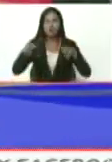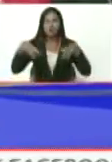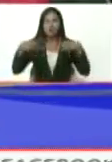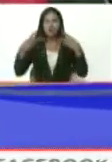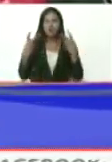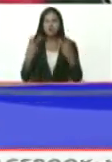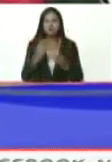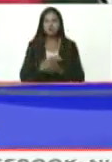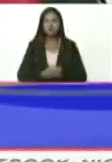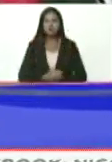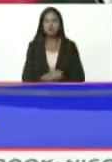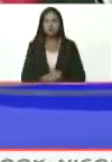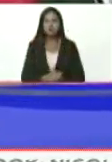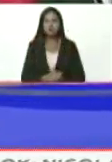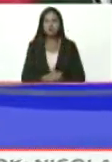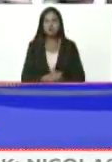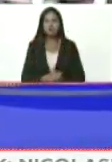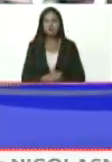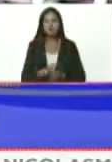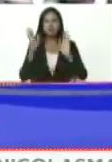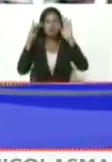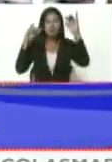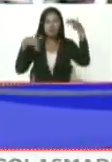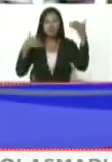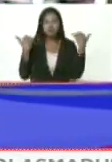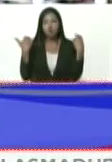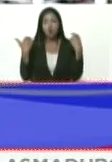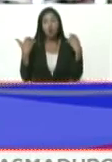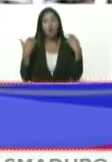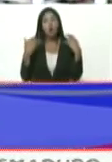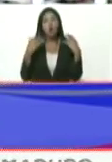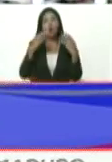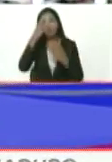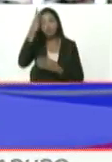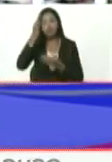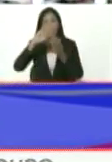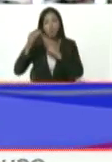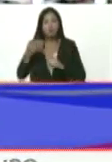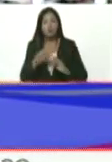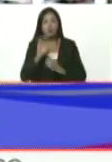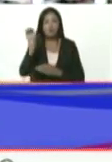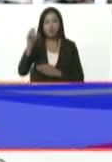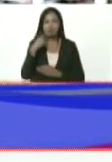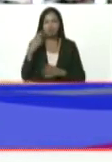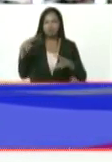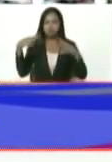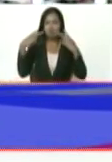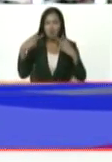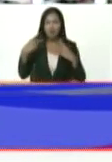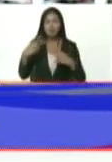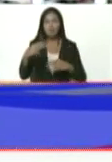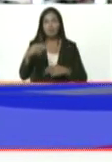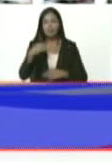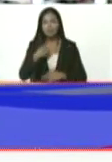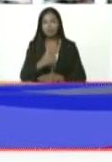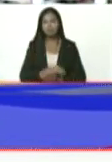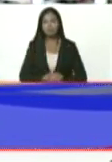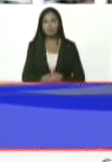Actualizados. Atención, consejos comunales del país. Óigame, oído,